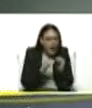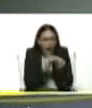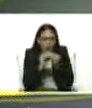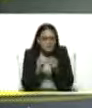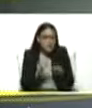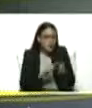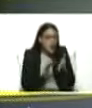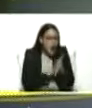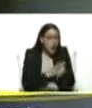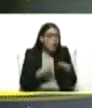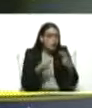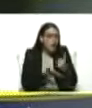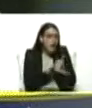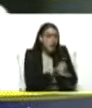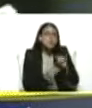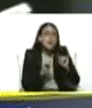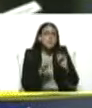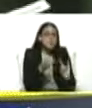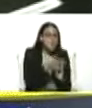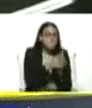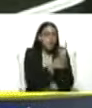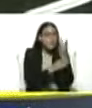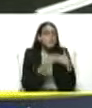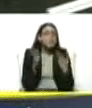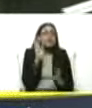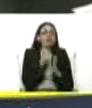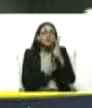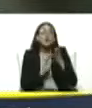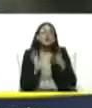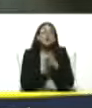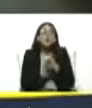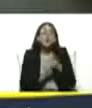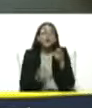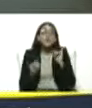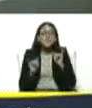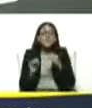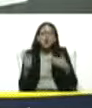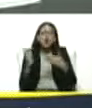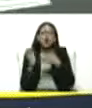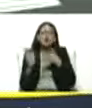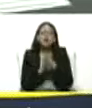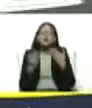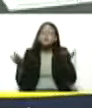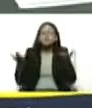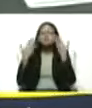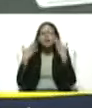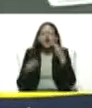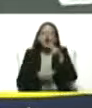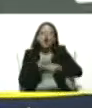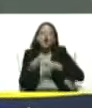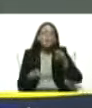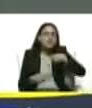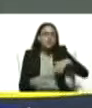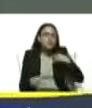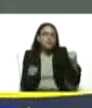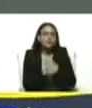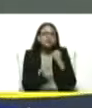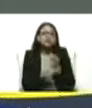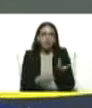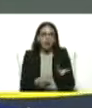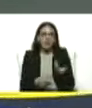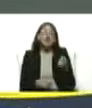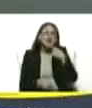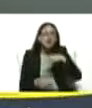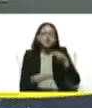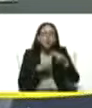las incidencias y los desafíos del cambio climático. Le voy a dejar a la doctora Carmen Camejo para que le explique, presidente, todas las capacidades técnicas o